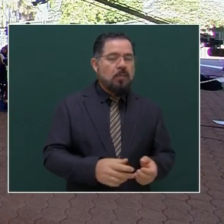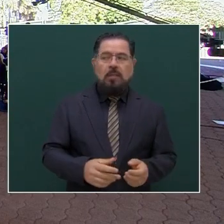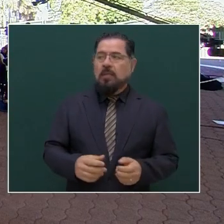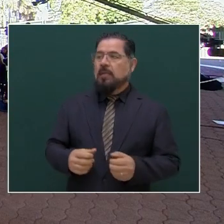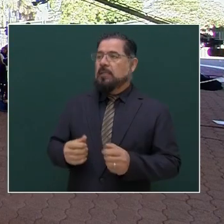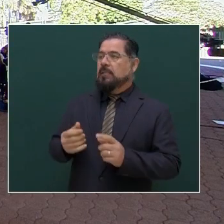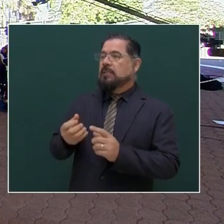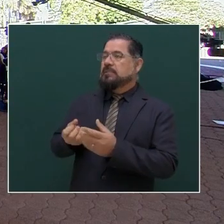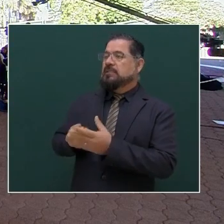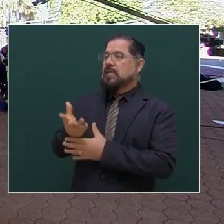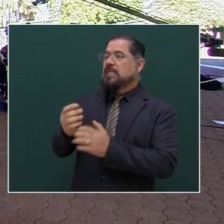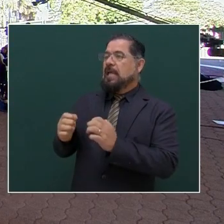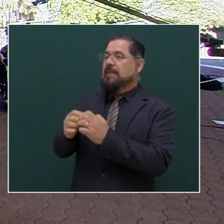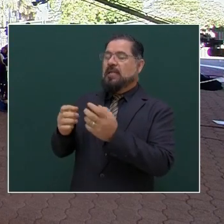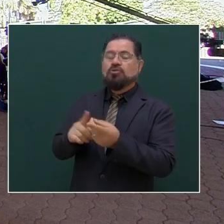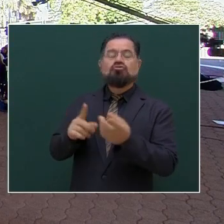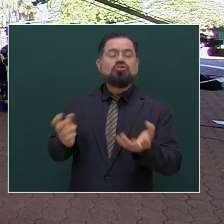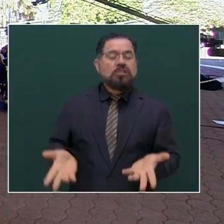a ver